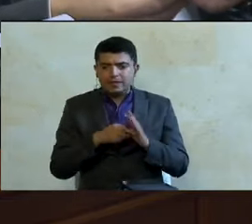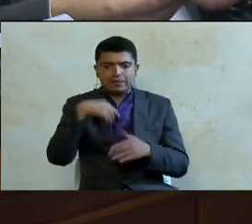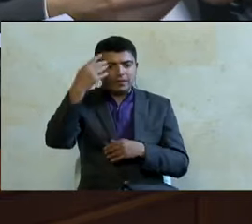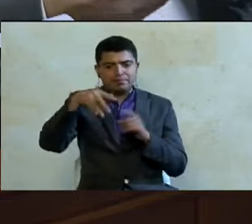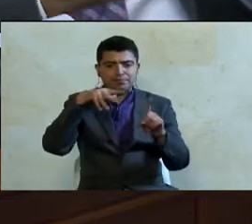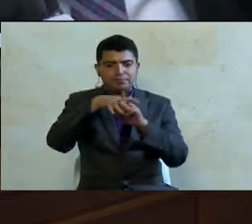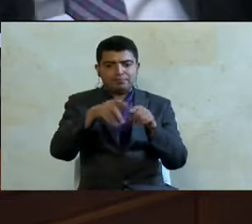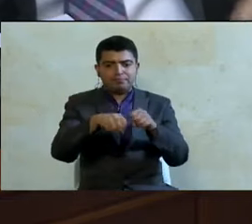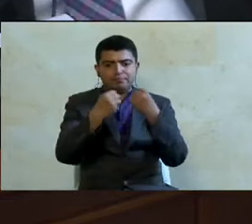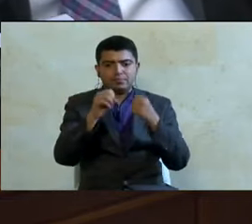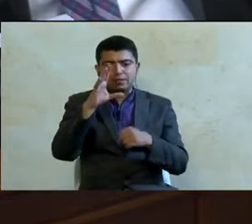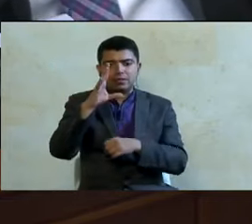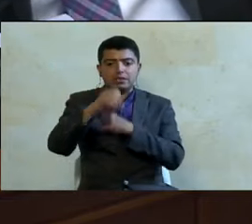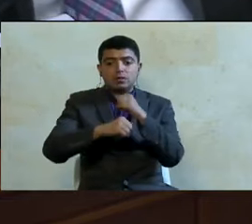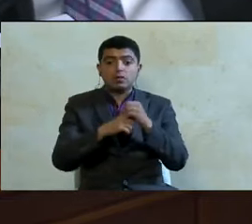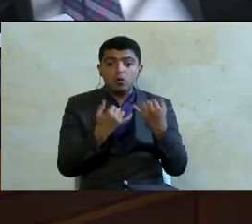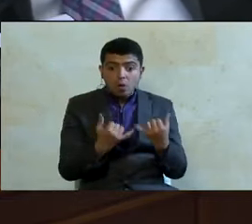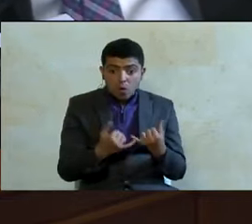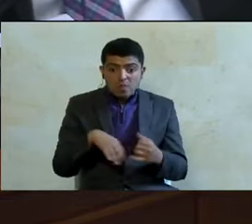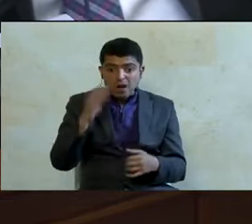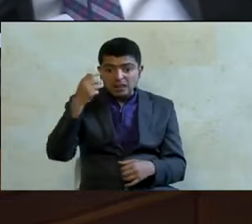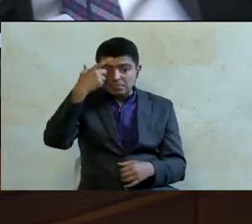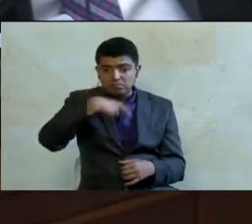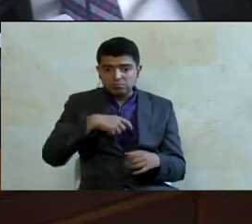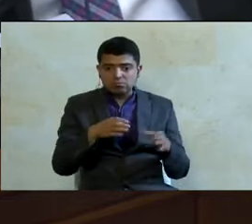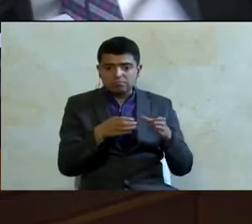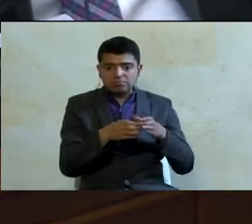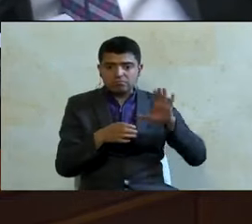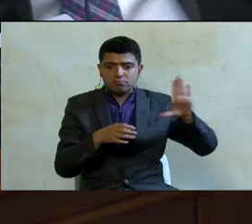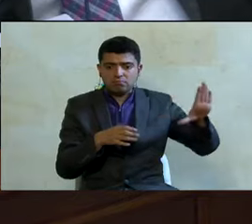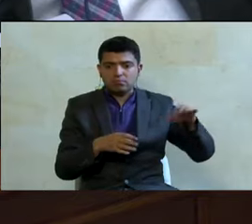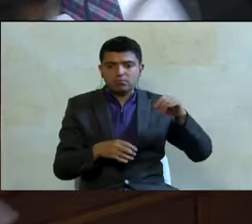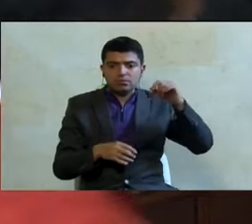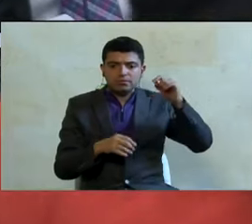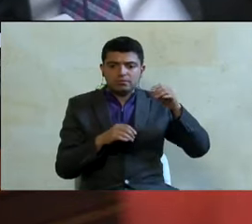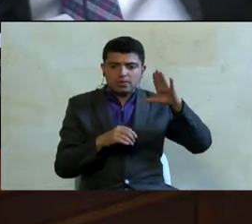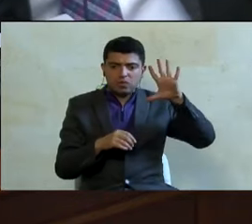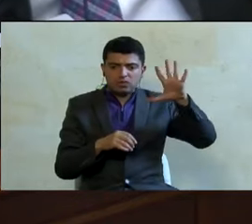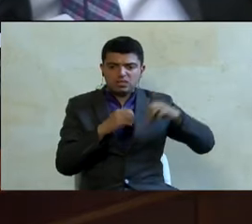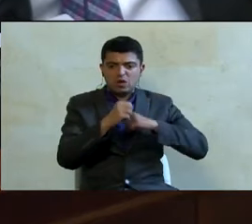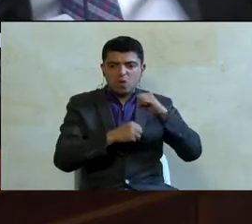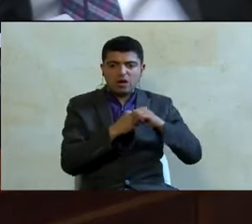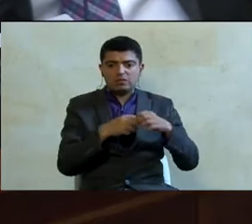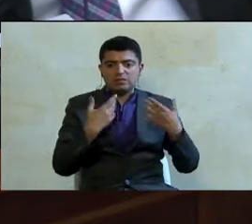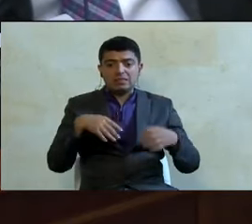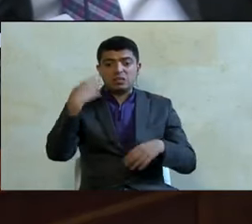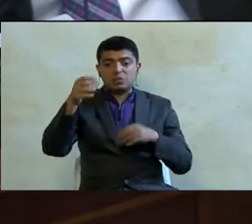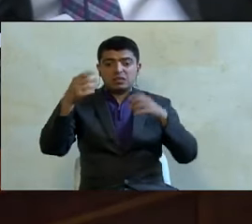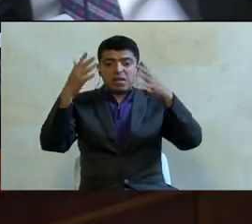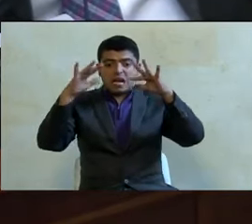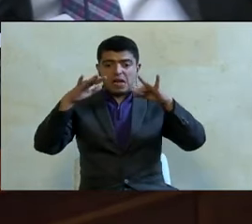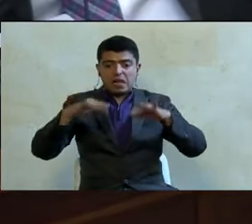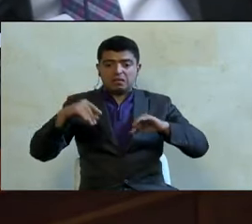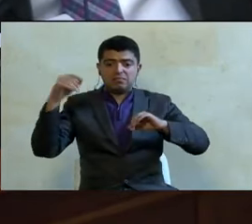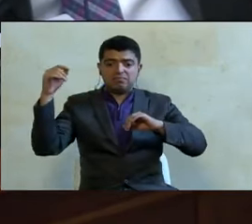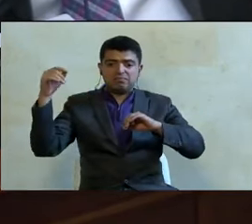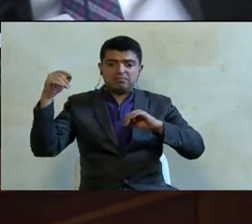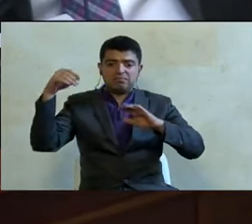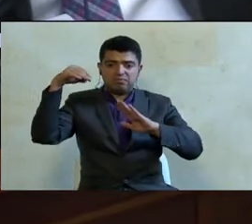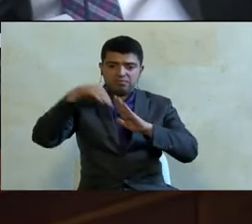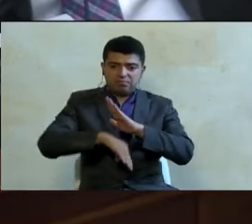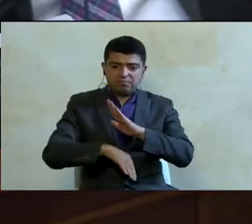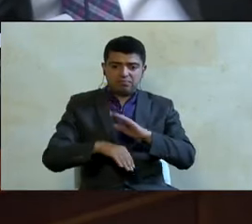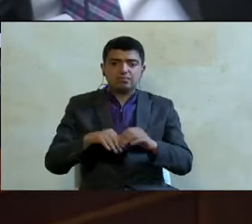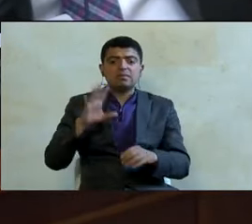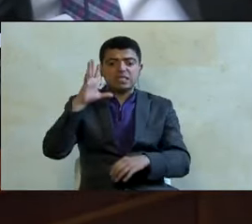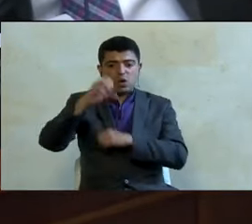correcta la insti ha sido un emblema de nuestro país va a estar en unas crisis totalmente difícil en